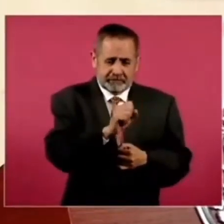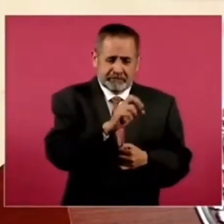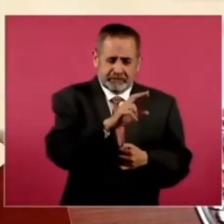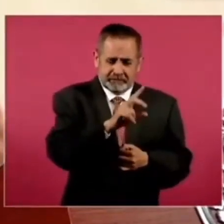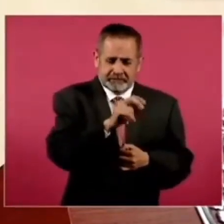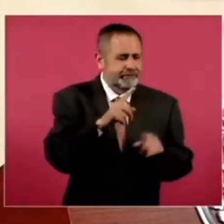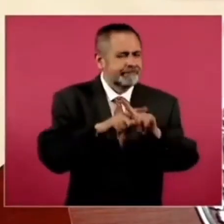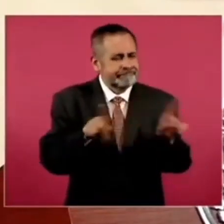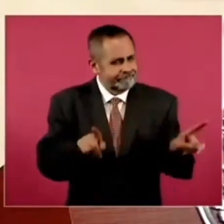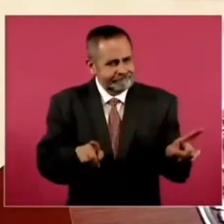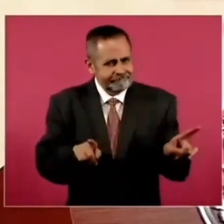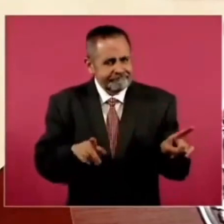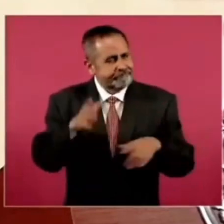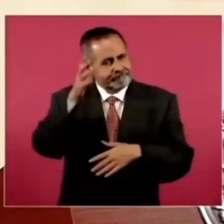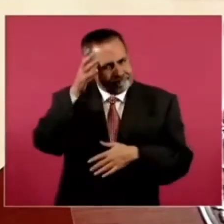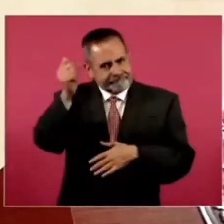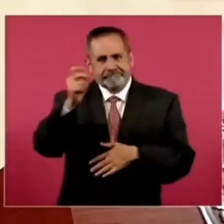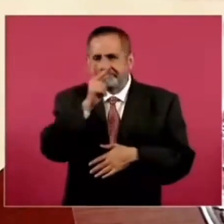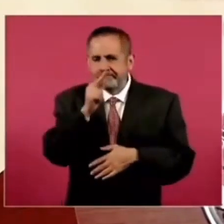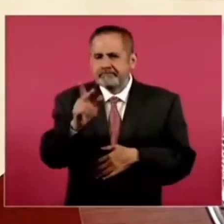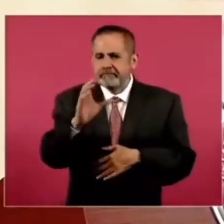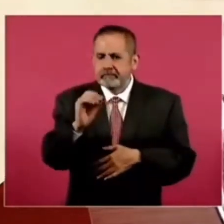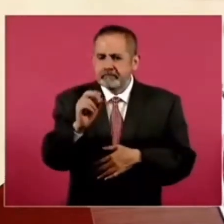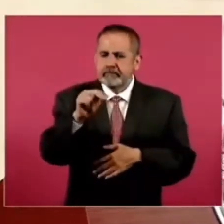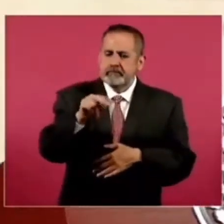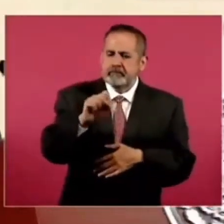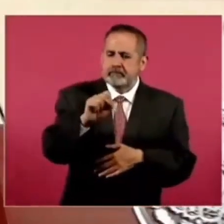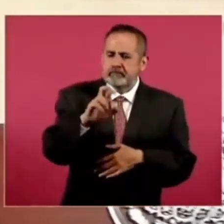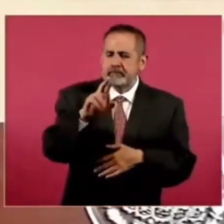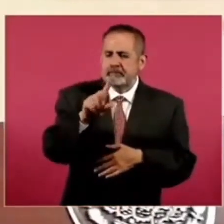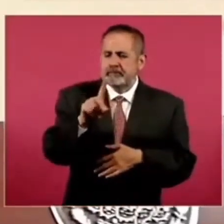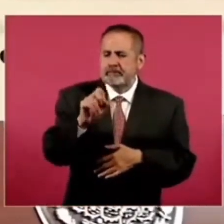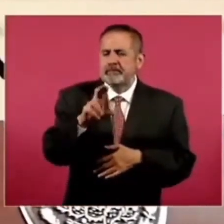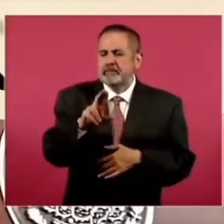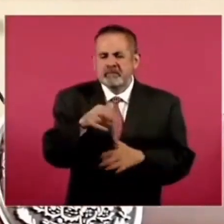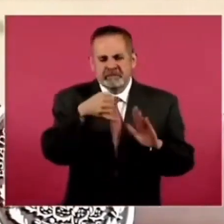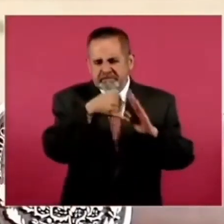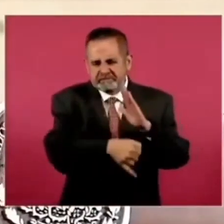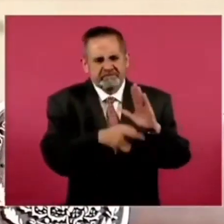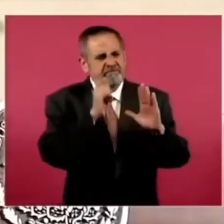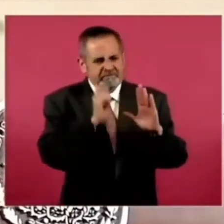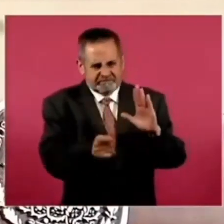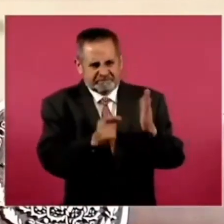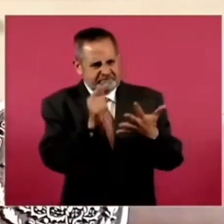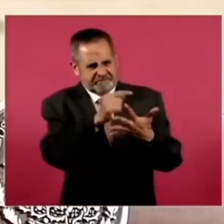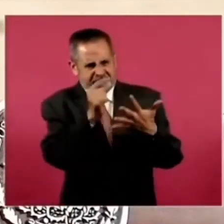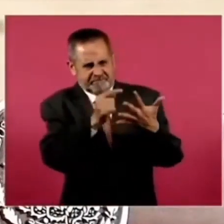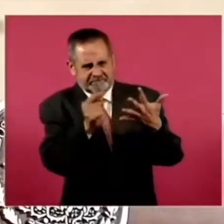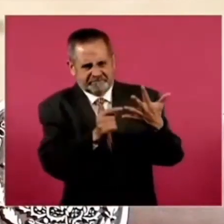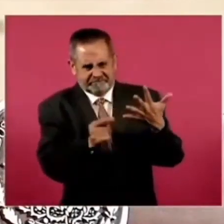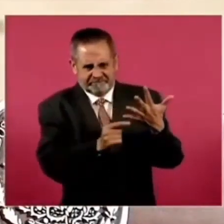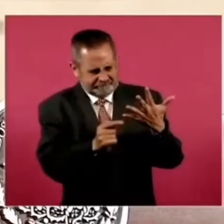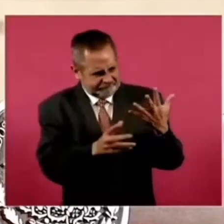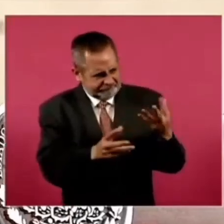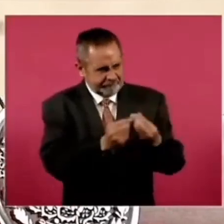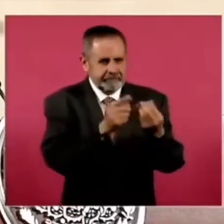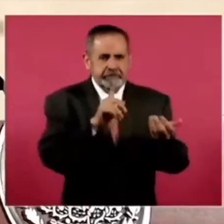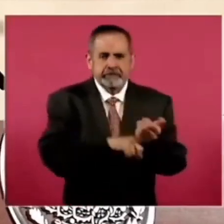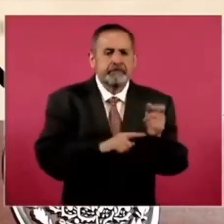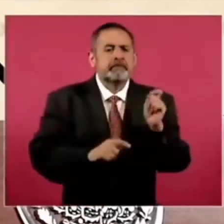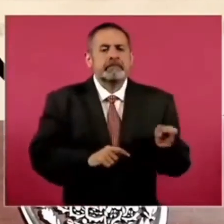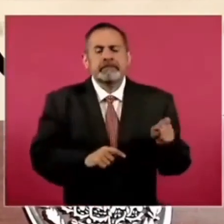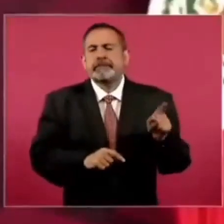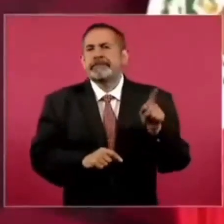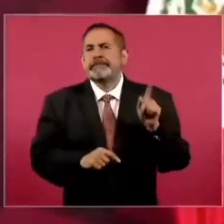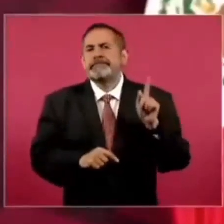El término, el concepto conservador es más profundo y tiene que ver con el